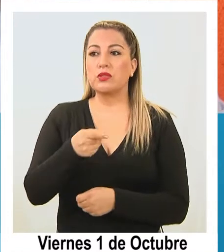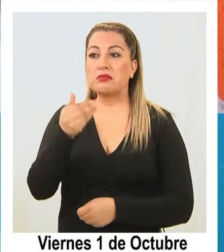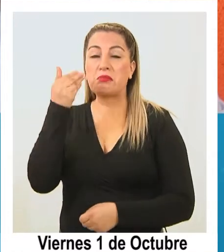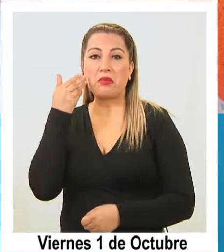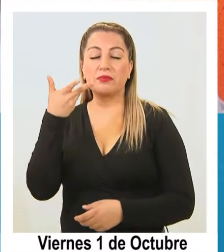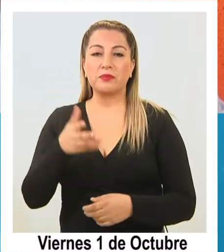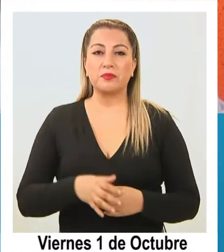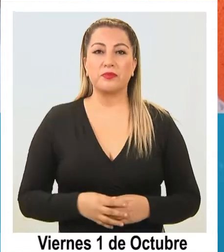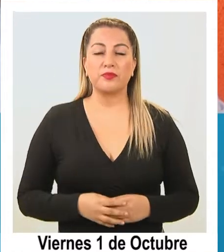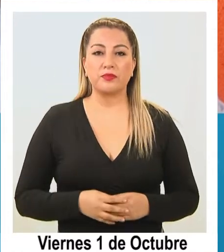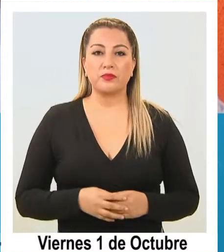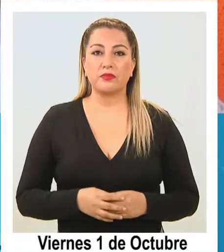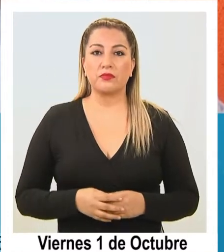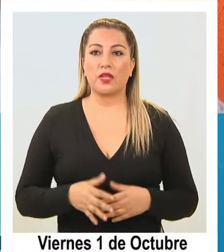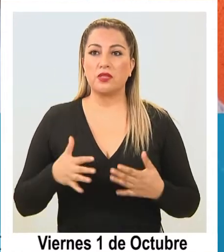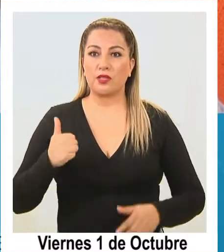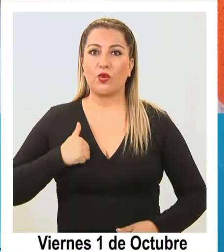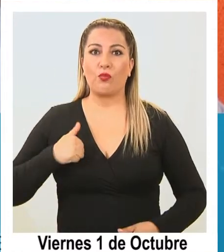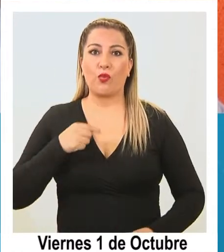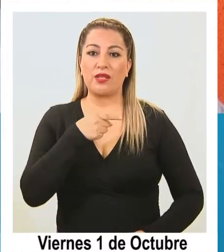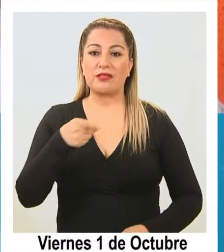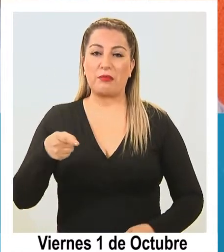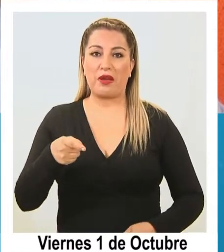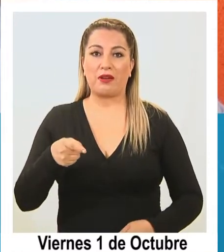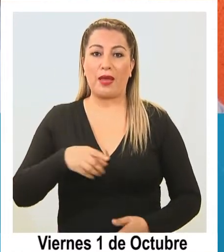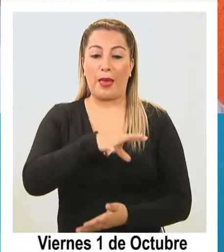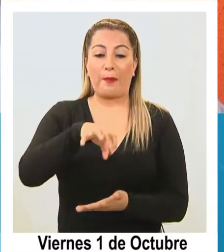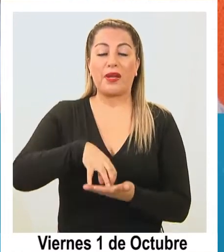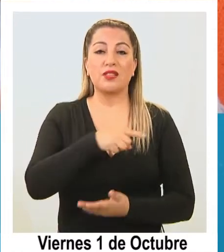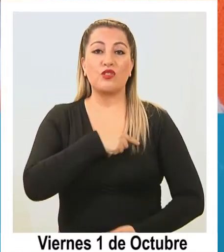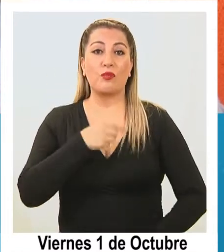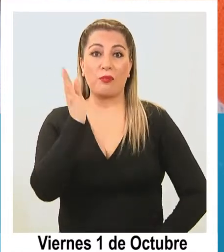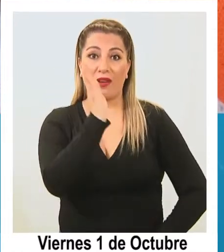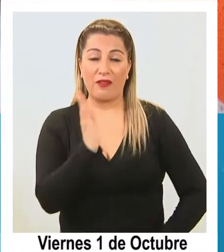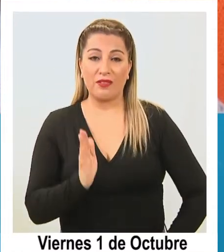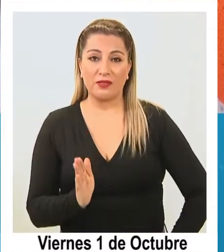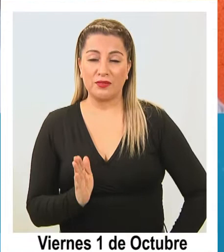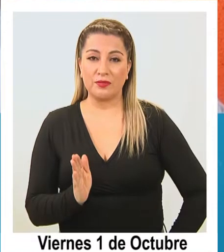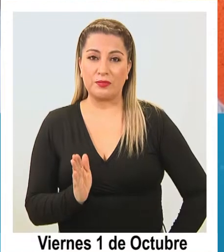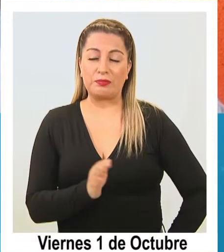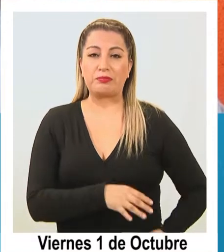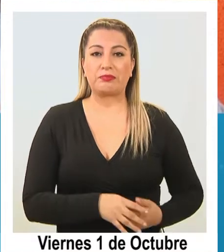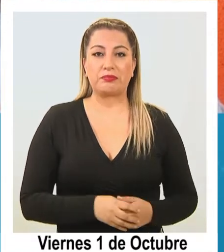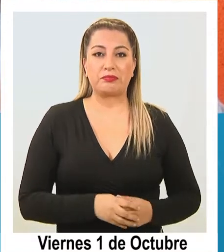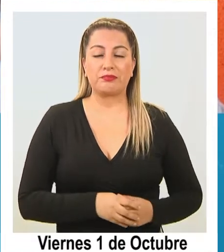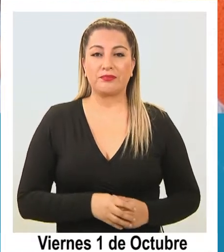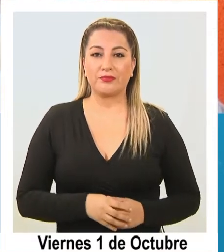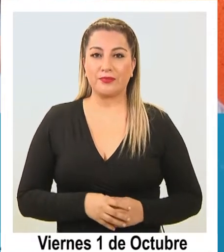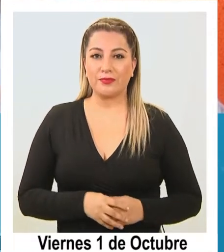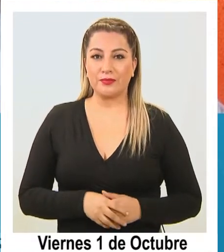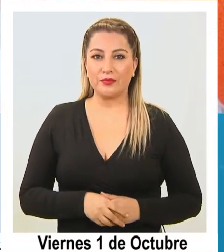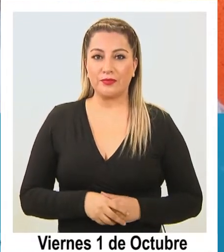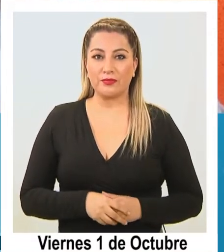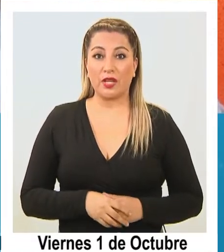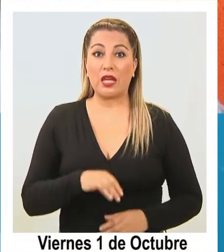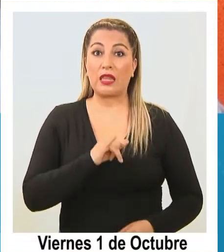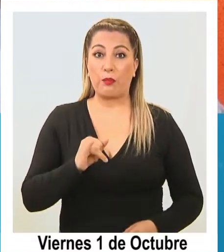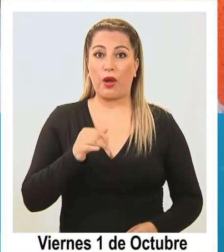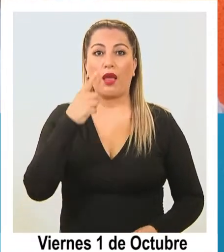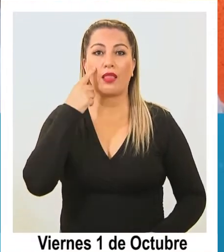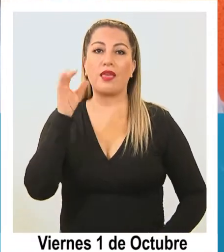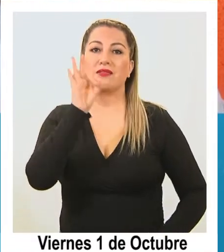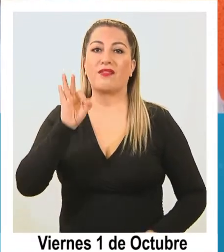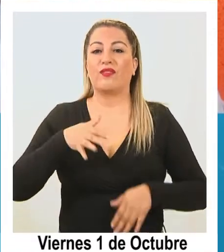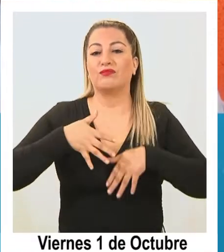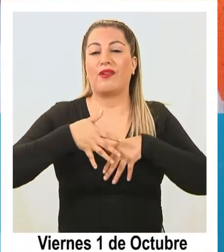semana. Se ha cumplido una semana del desalojo de Plaza Brasil y de lo que fue el día siguiente también esta